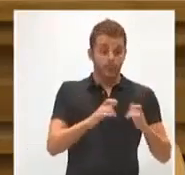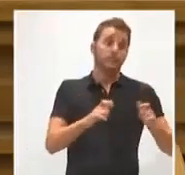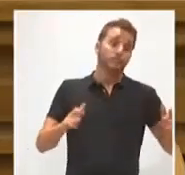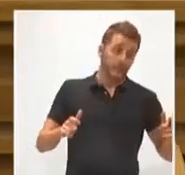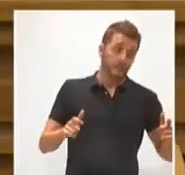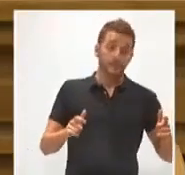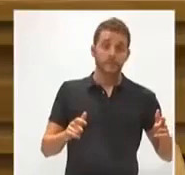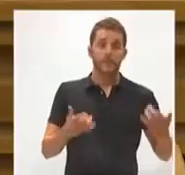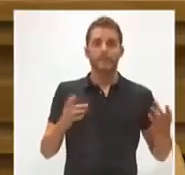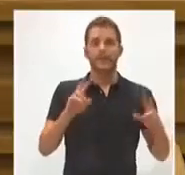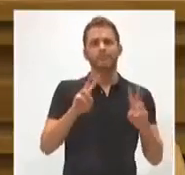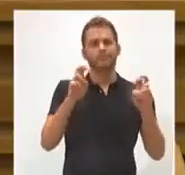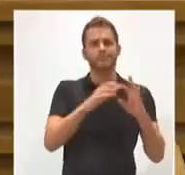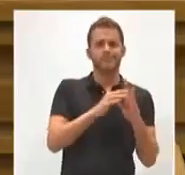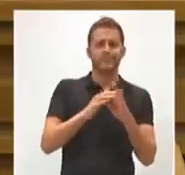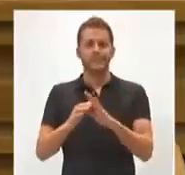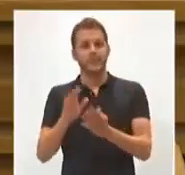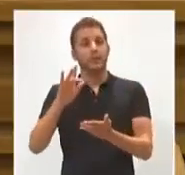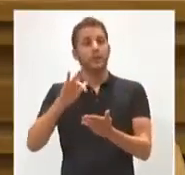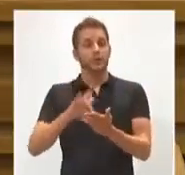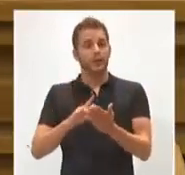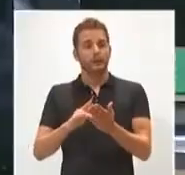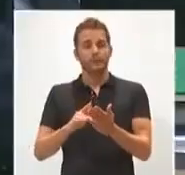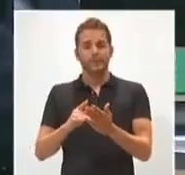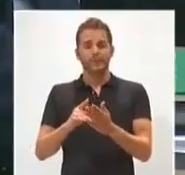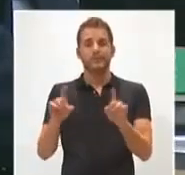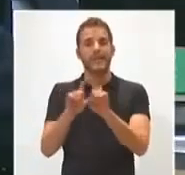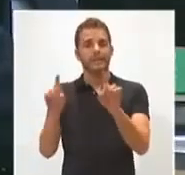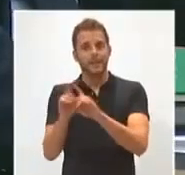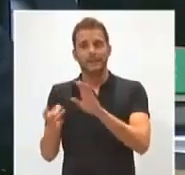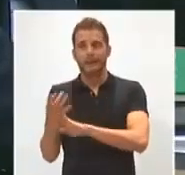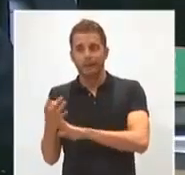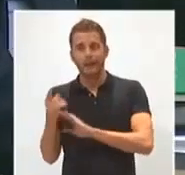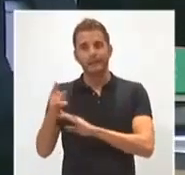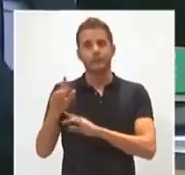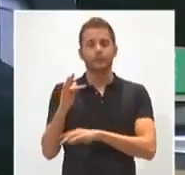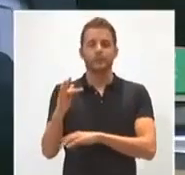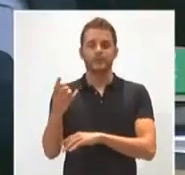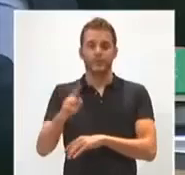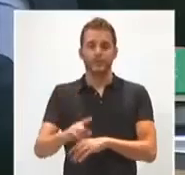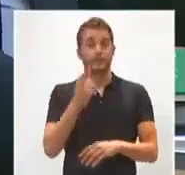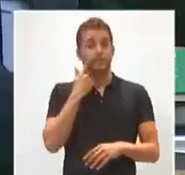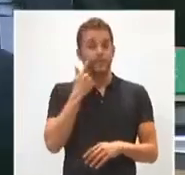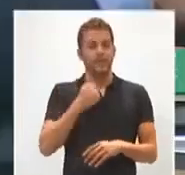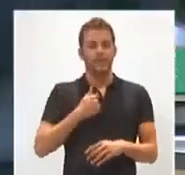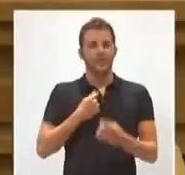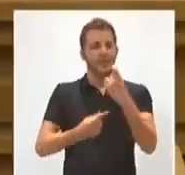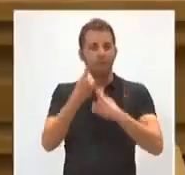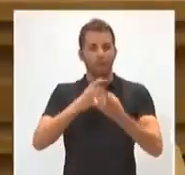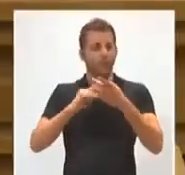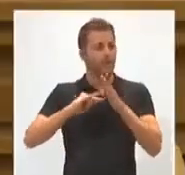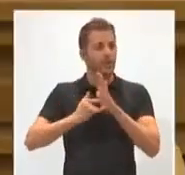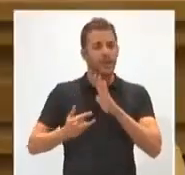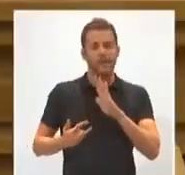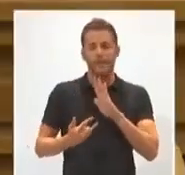con con el poso que van dejando las muchas inversiones y la llegada y además quizás tengo tanta información de proyectos que